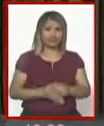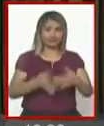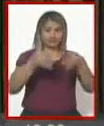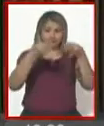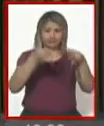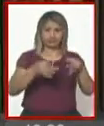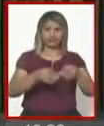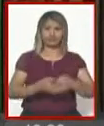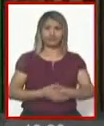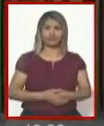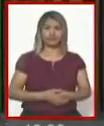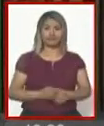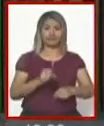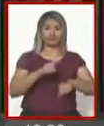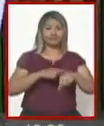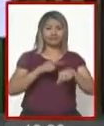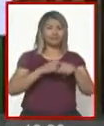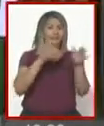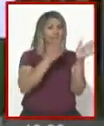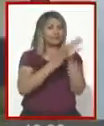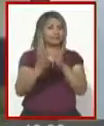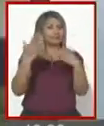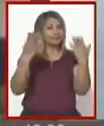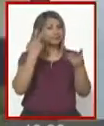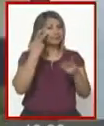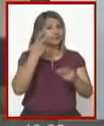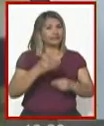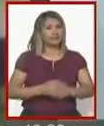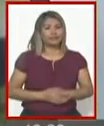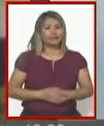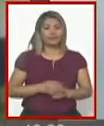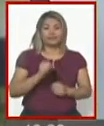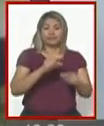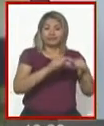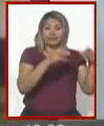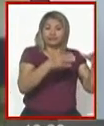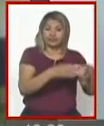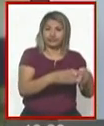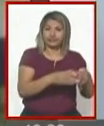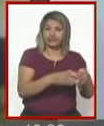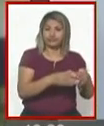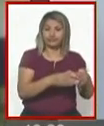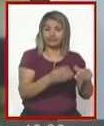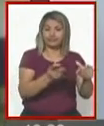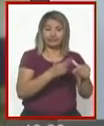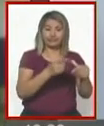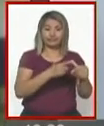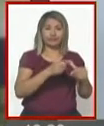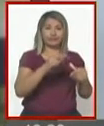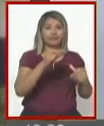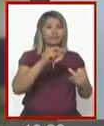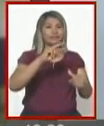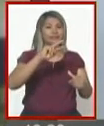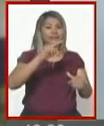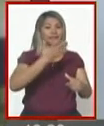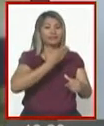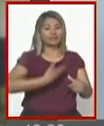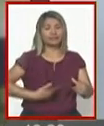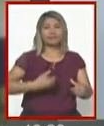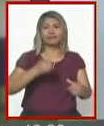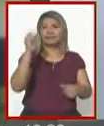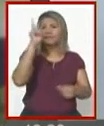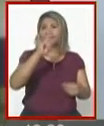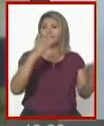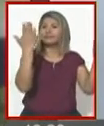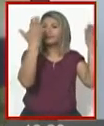formalizada con un cronograma aquí vemos por un lado al primer vicepresidente de los verdes oscuros